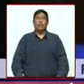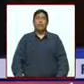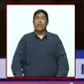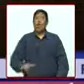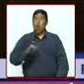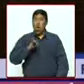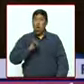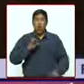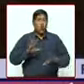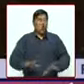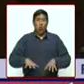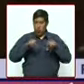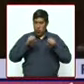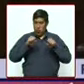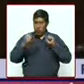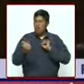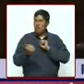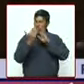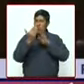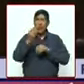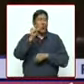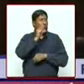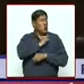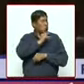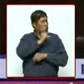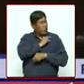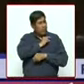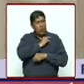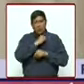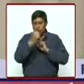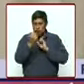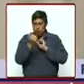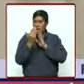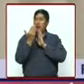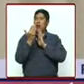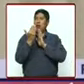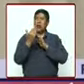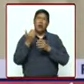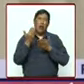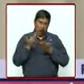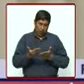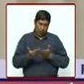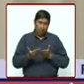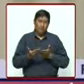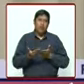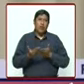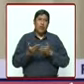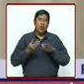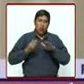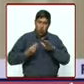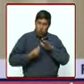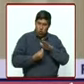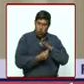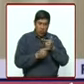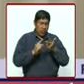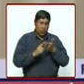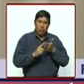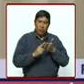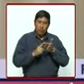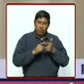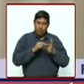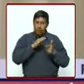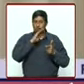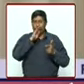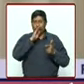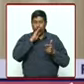Asumo este desafío con plena conciencia de los retos que enfrentamos. La corrupción, la impunidad